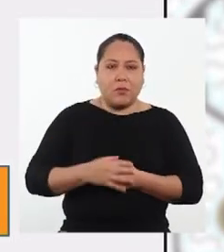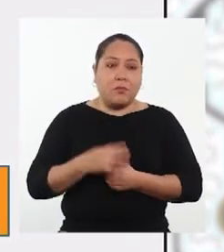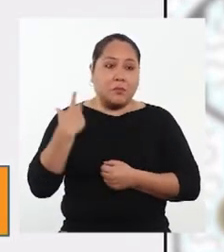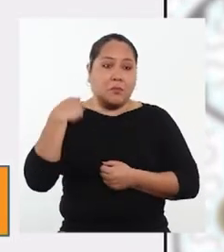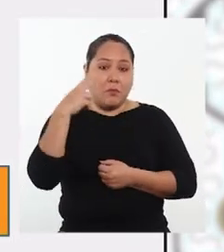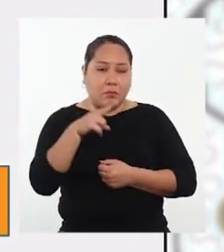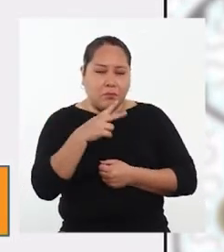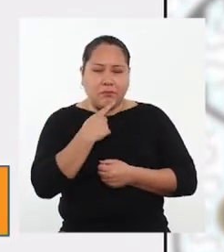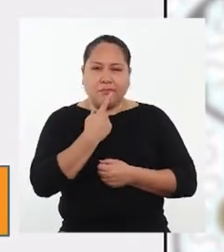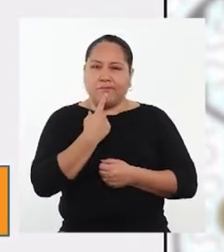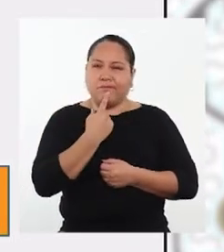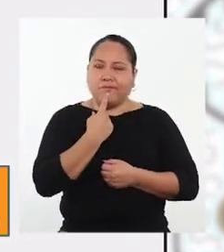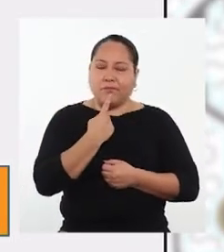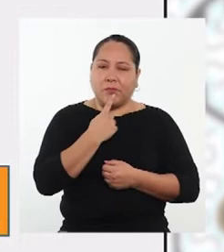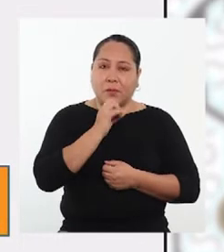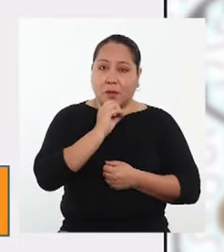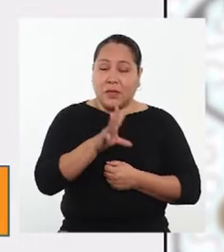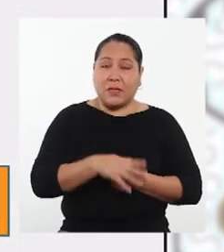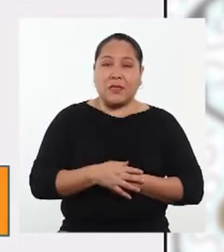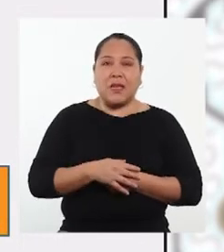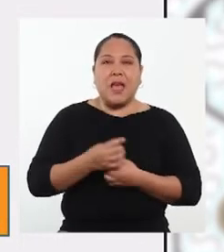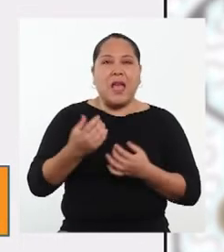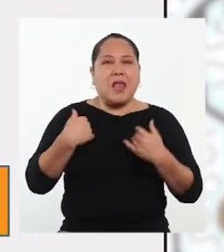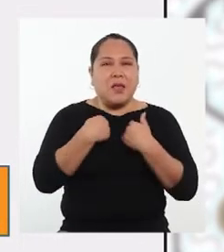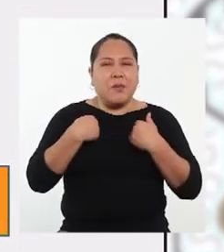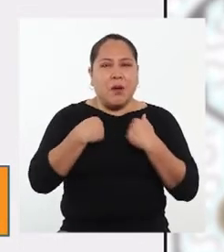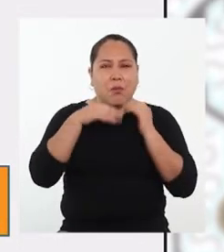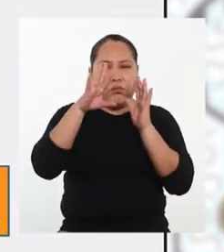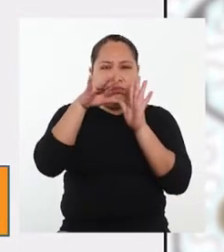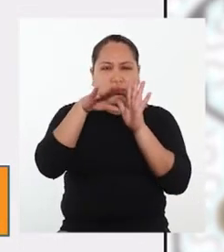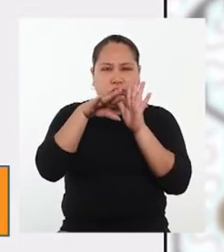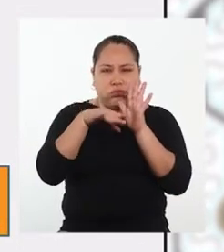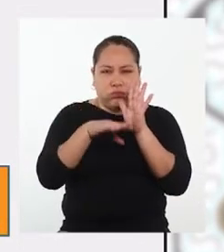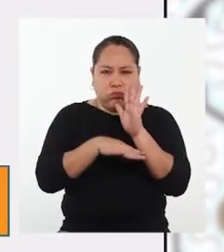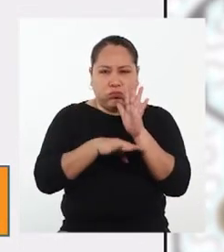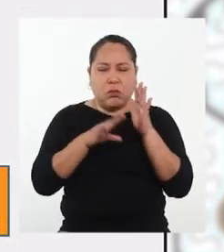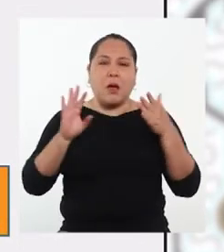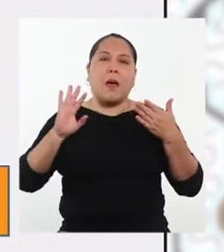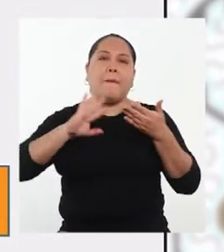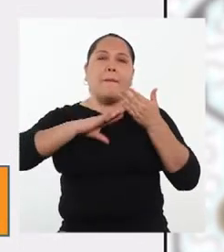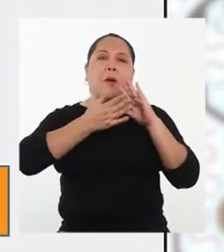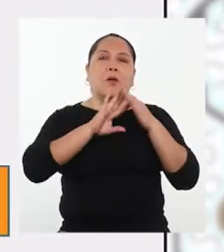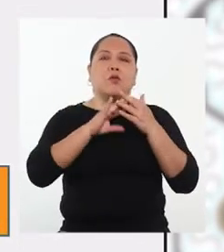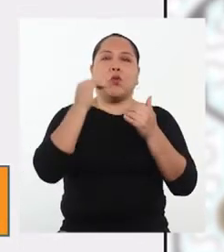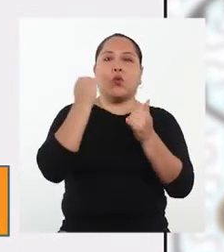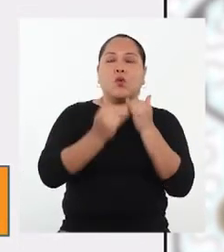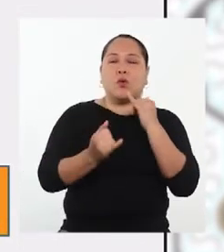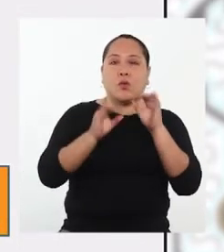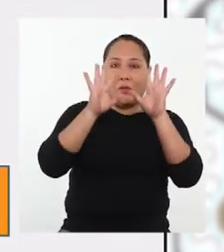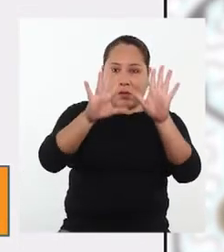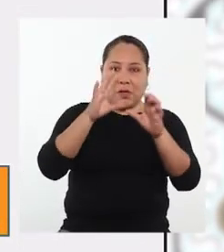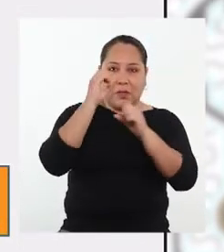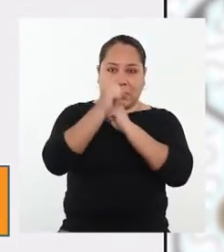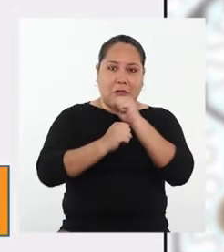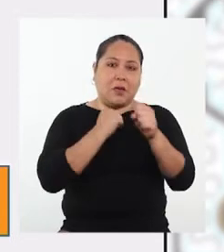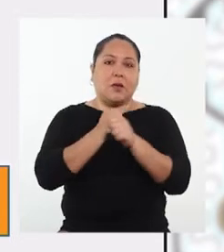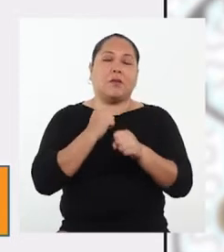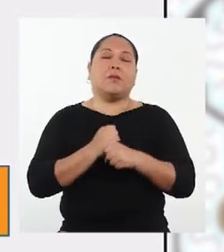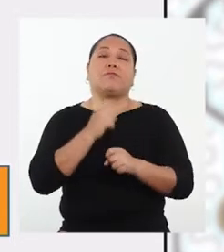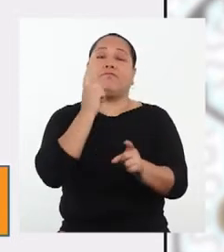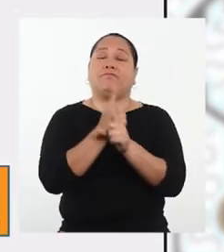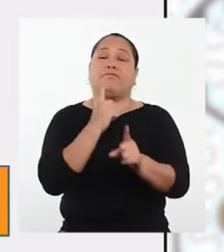brinda? Veo que está hablando sobre los insectos que disminuyeron en población en los últimos